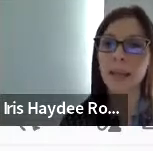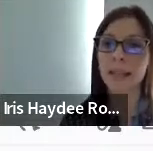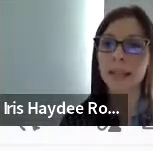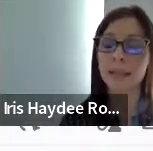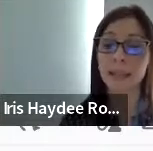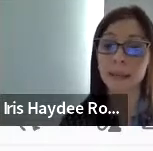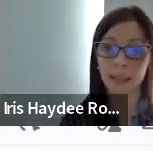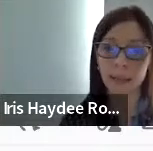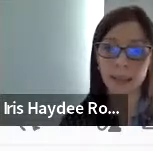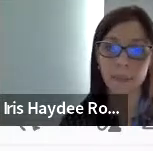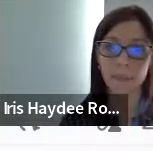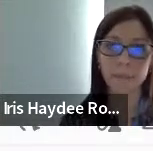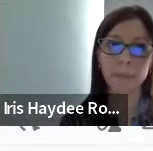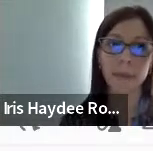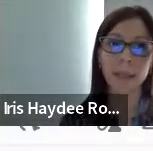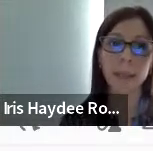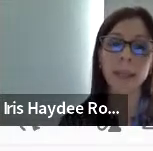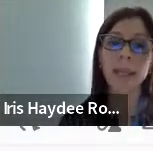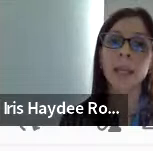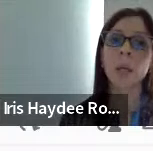manera sintética.